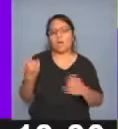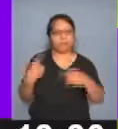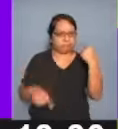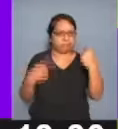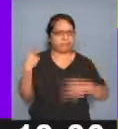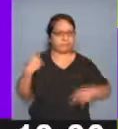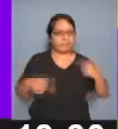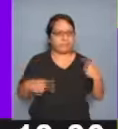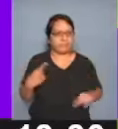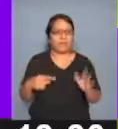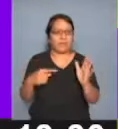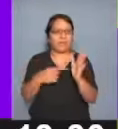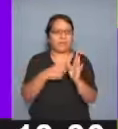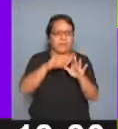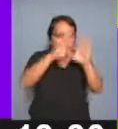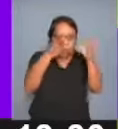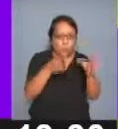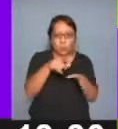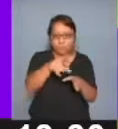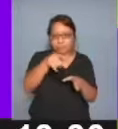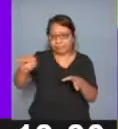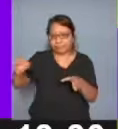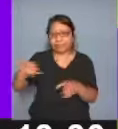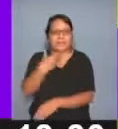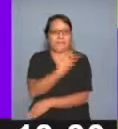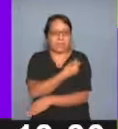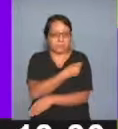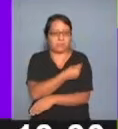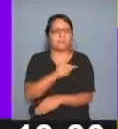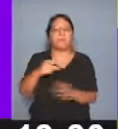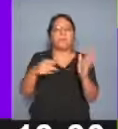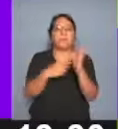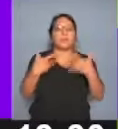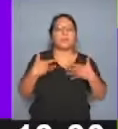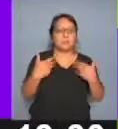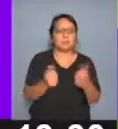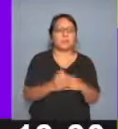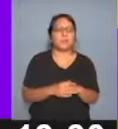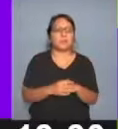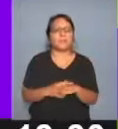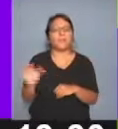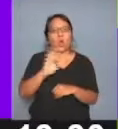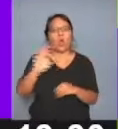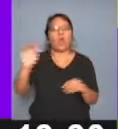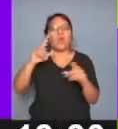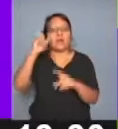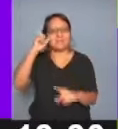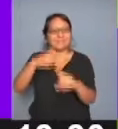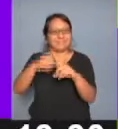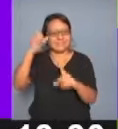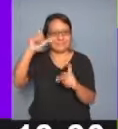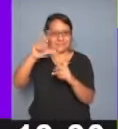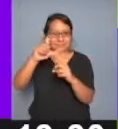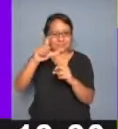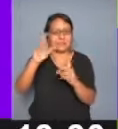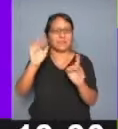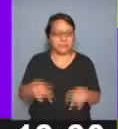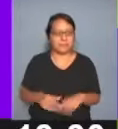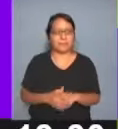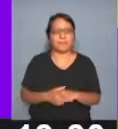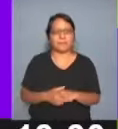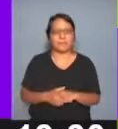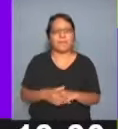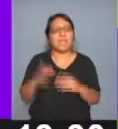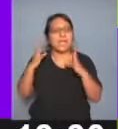diferentes puntos de vacunación, que serían los CAPS o Instituto de Seguro también. Y acá al